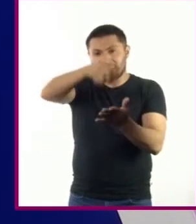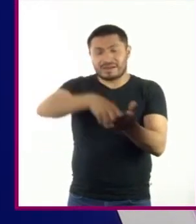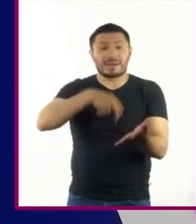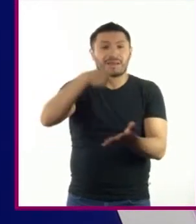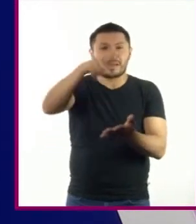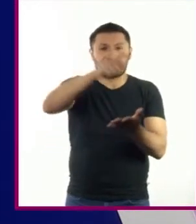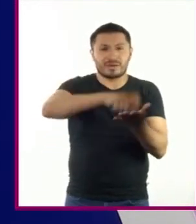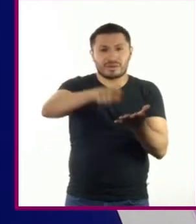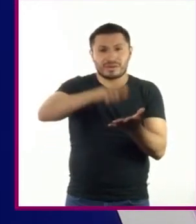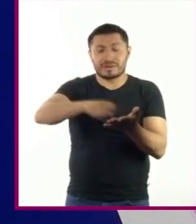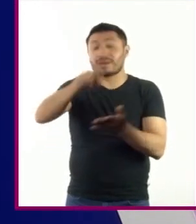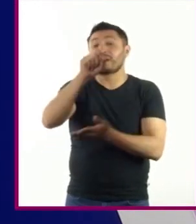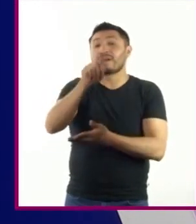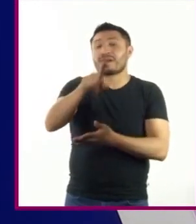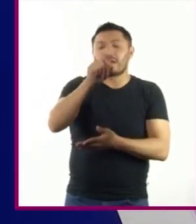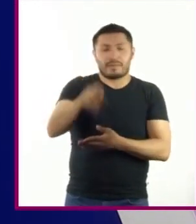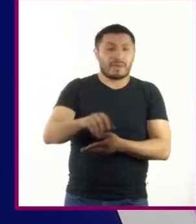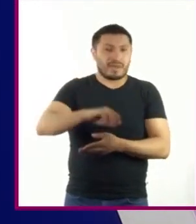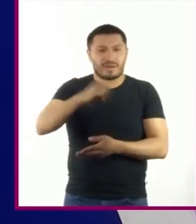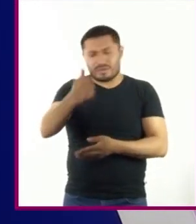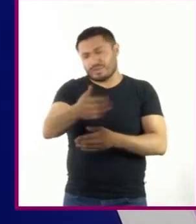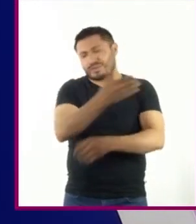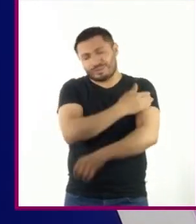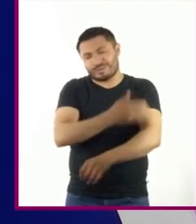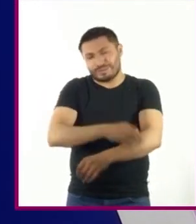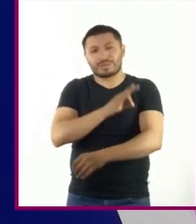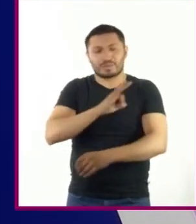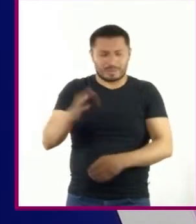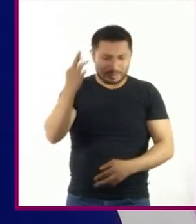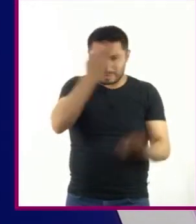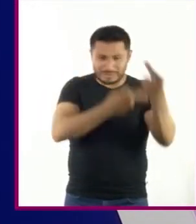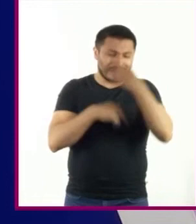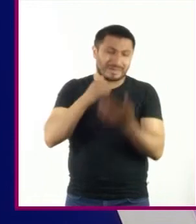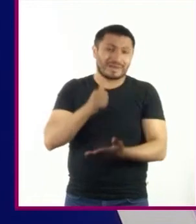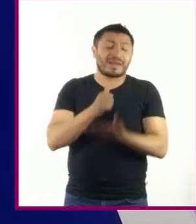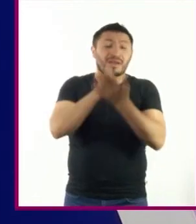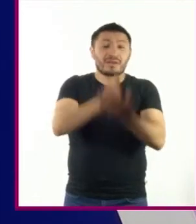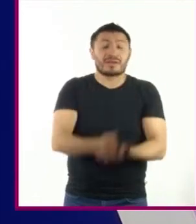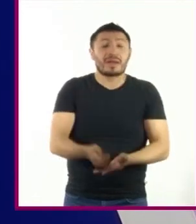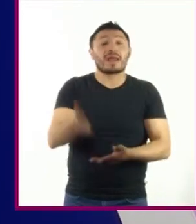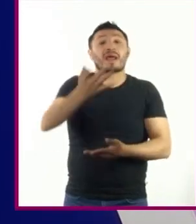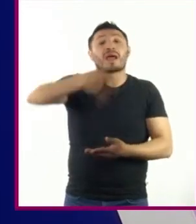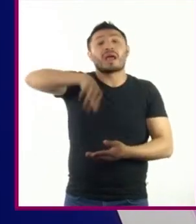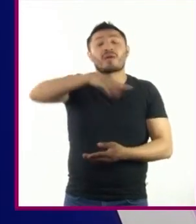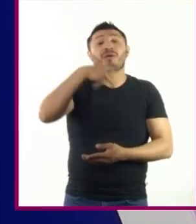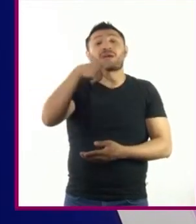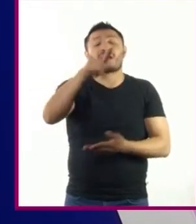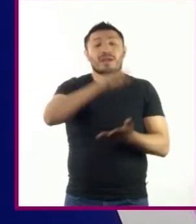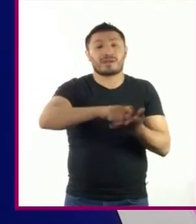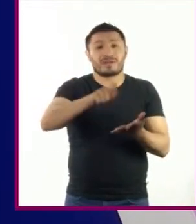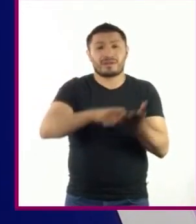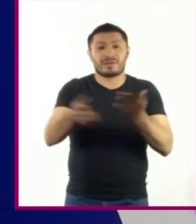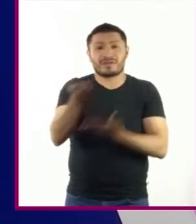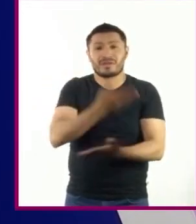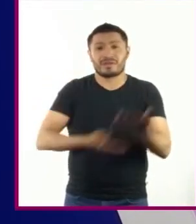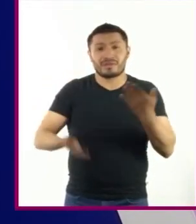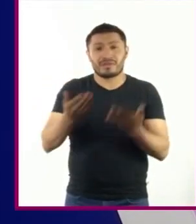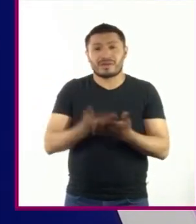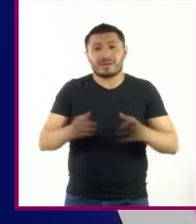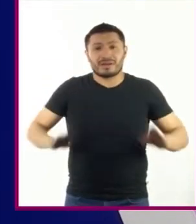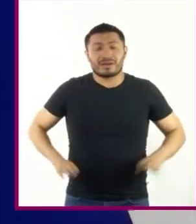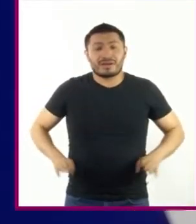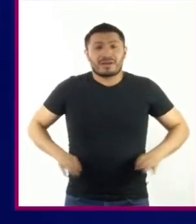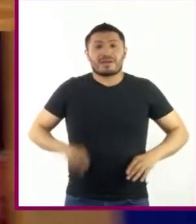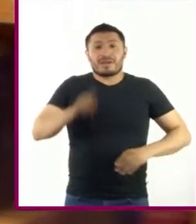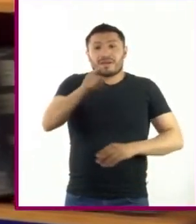textos e incluso los de alguien más. Busquen textos propios que quieran compartir y con estos elementos hagan